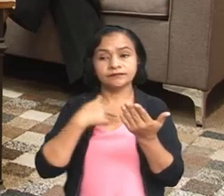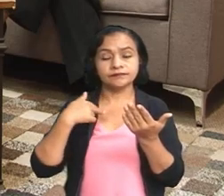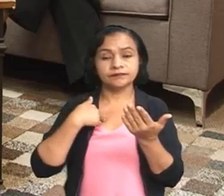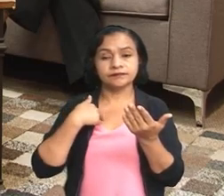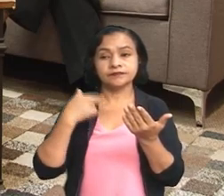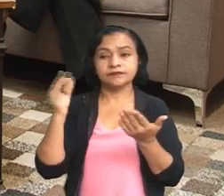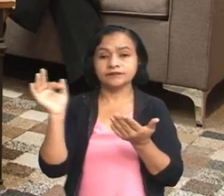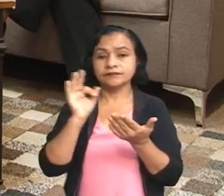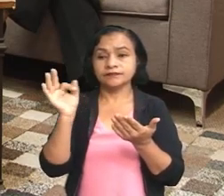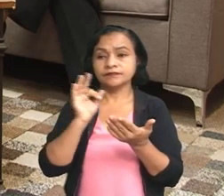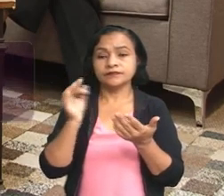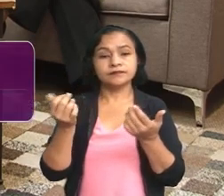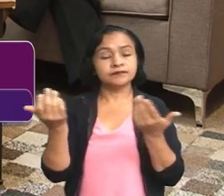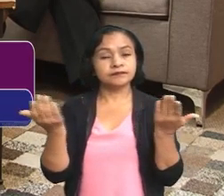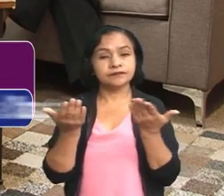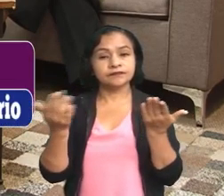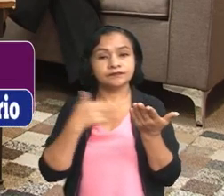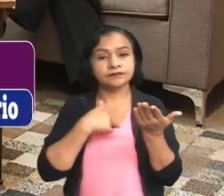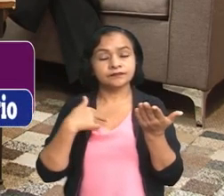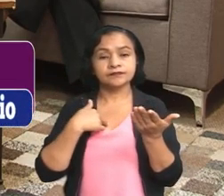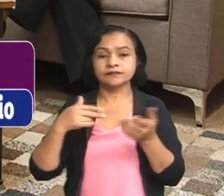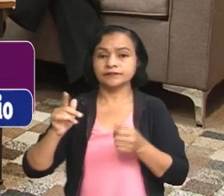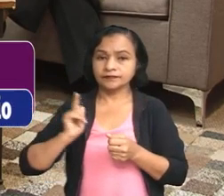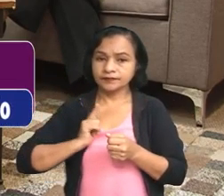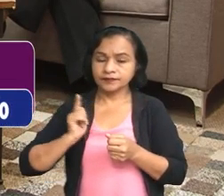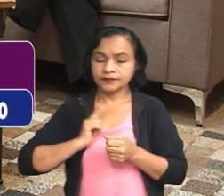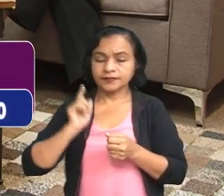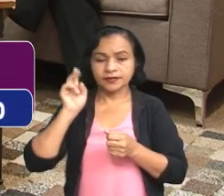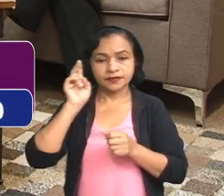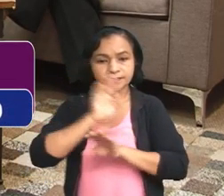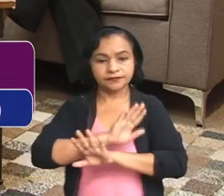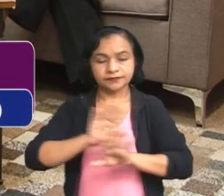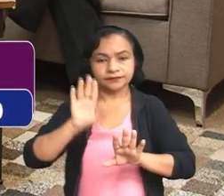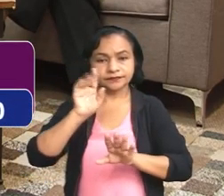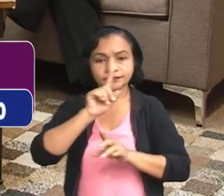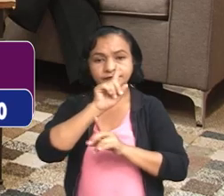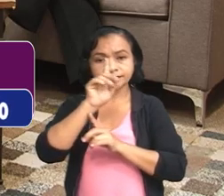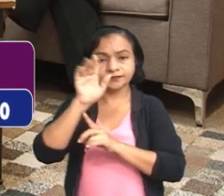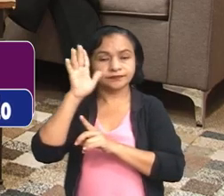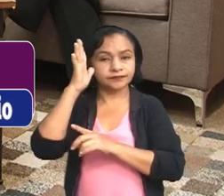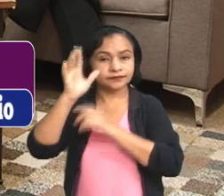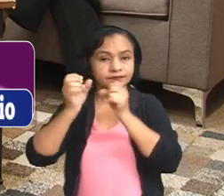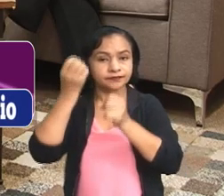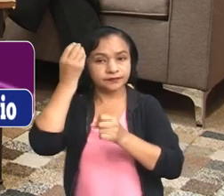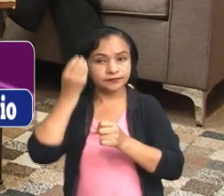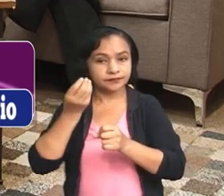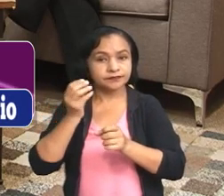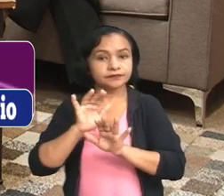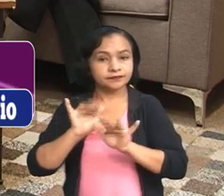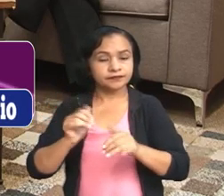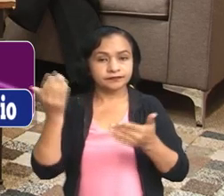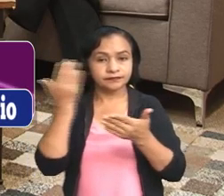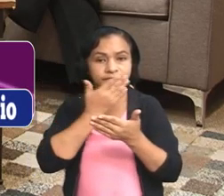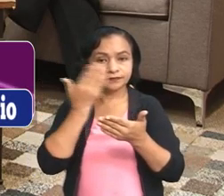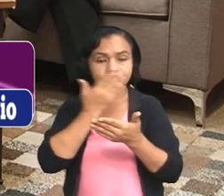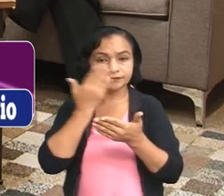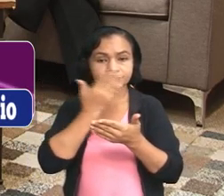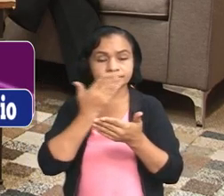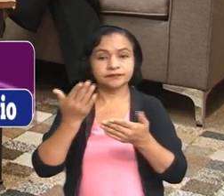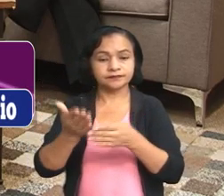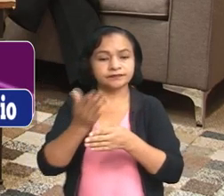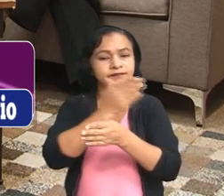de una manera adecuada, de manera que ellos ya han llegado a la secundaria. Yo conozco muchos casos de jóvenes que estuvieron en esas